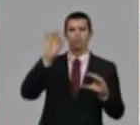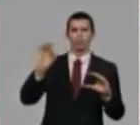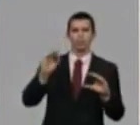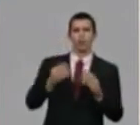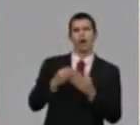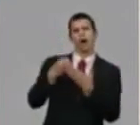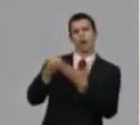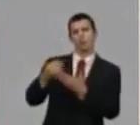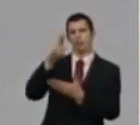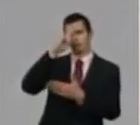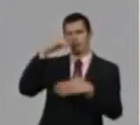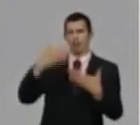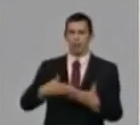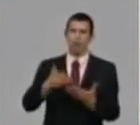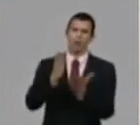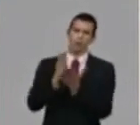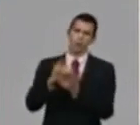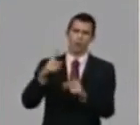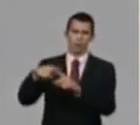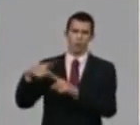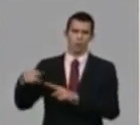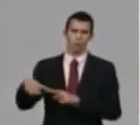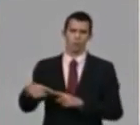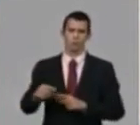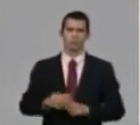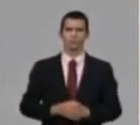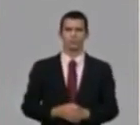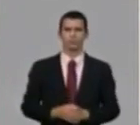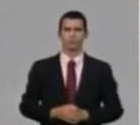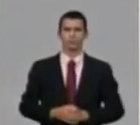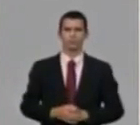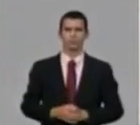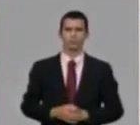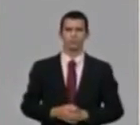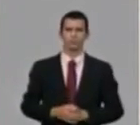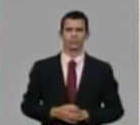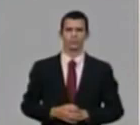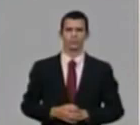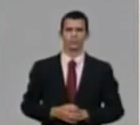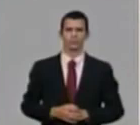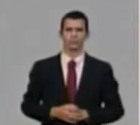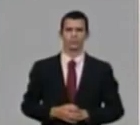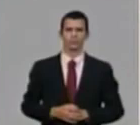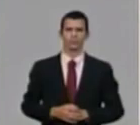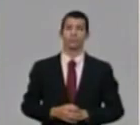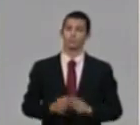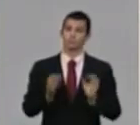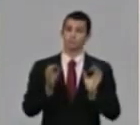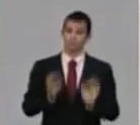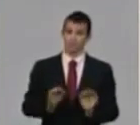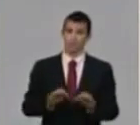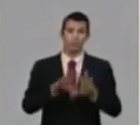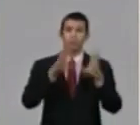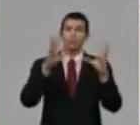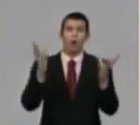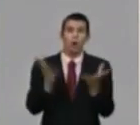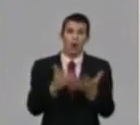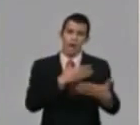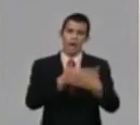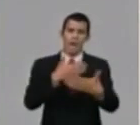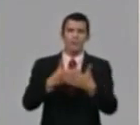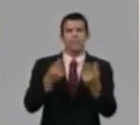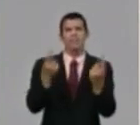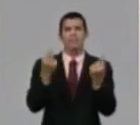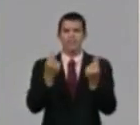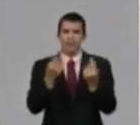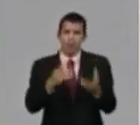en los territorios están supervisando la formación de estos precios, orientados fundamentalmente a estos centros de aislamiento o donde se han creado servicios que